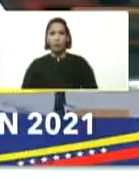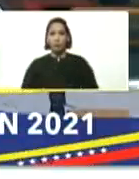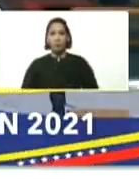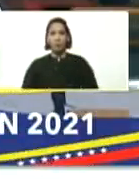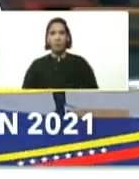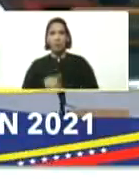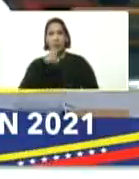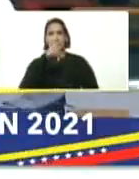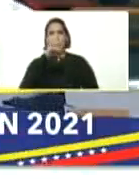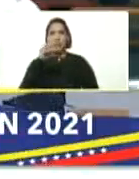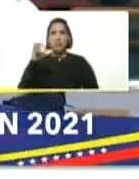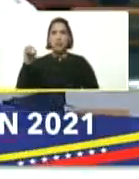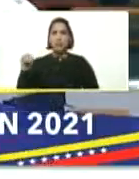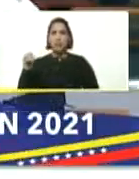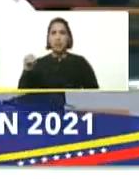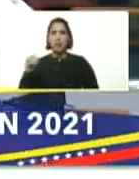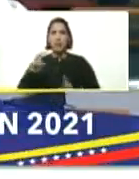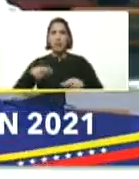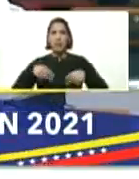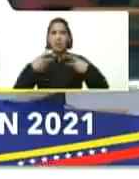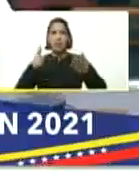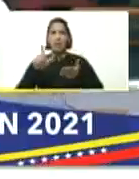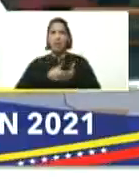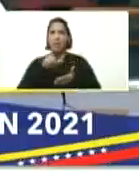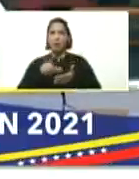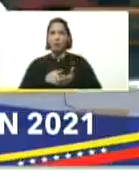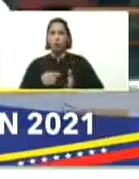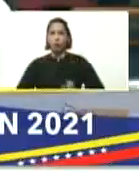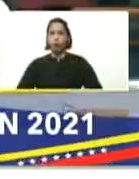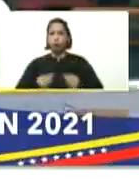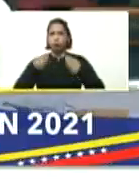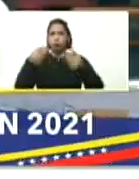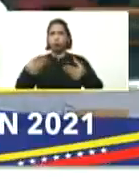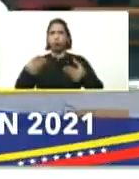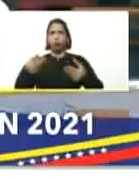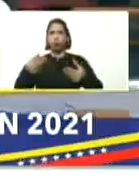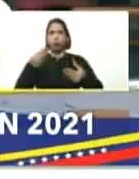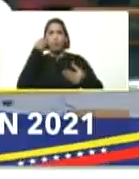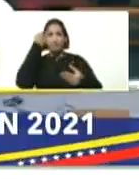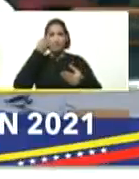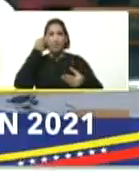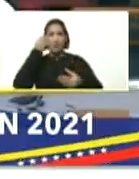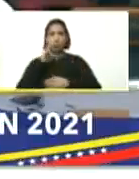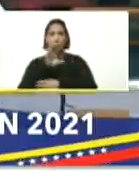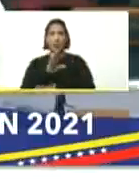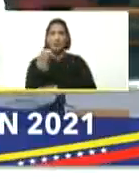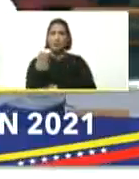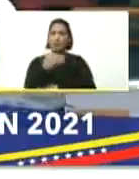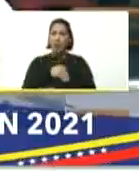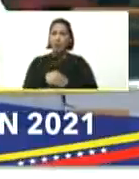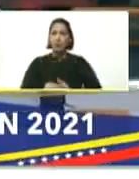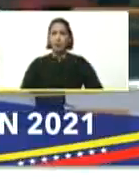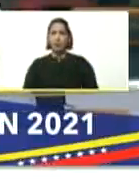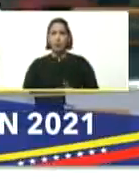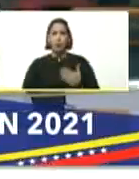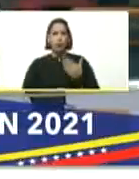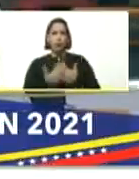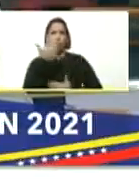100 ediciones nuevas que estamos presentando. Yo creo que es el país que más